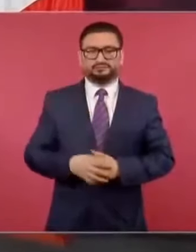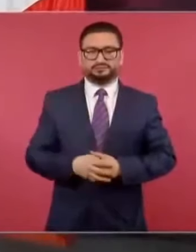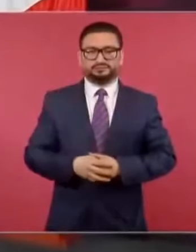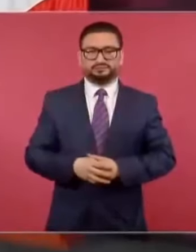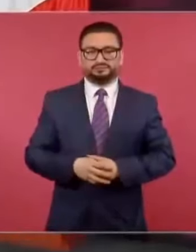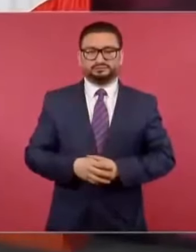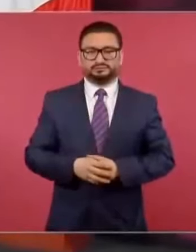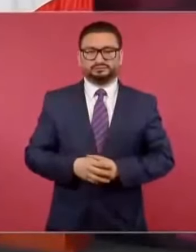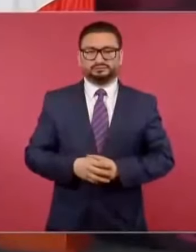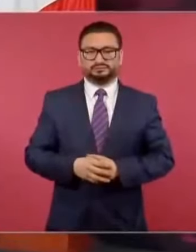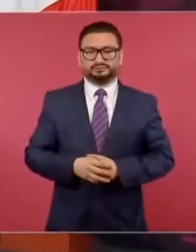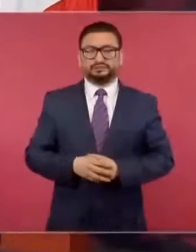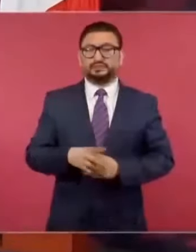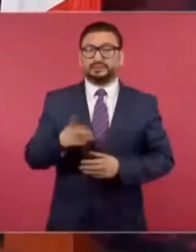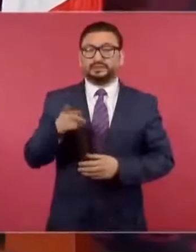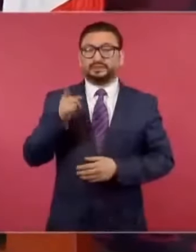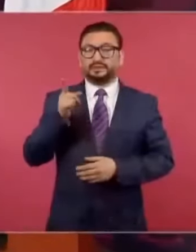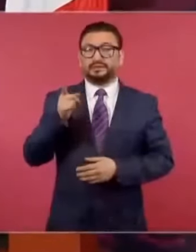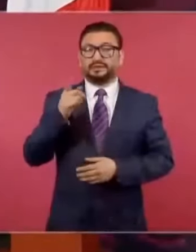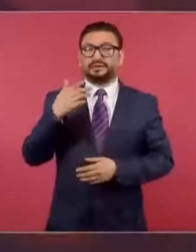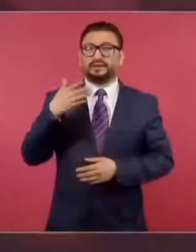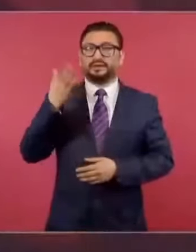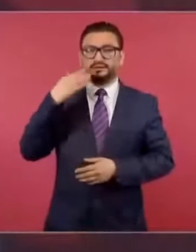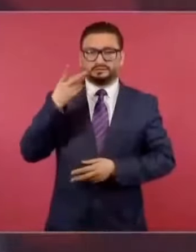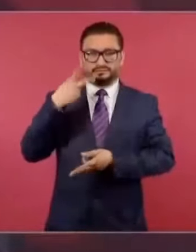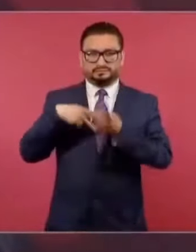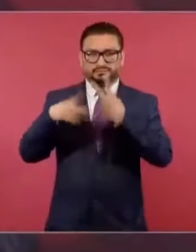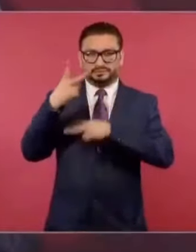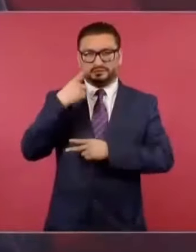Melo vino a